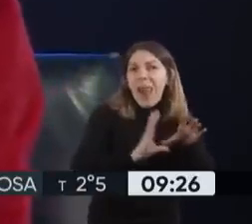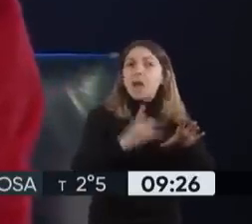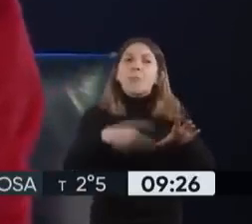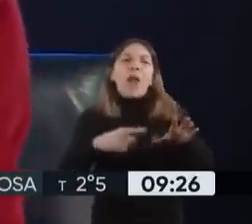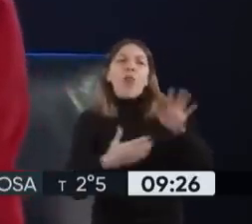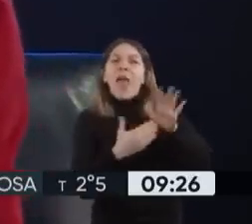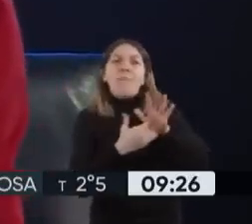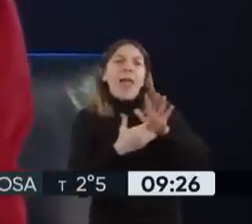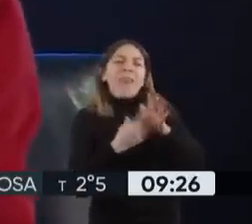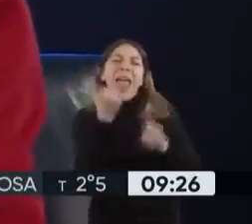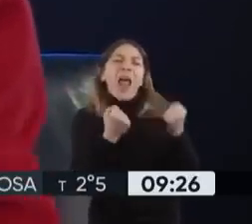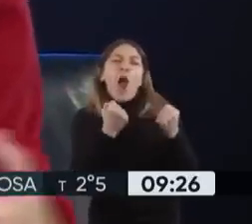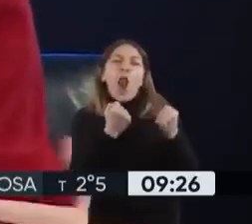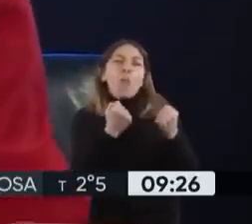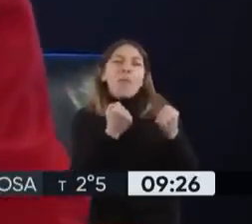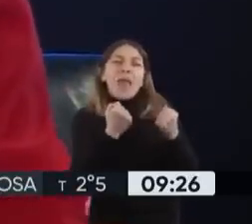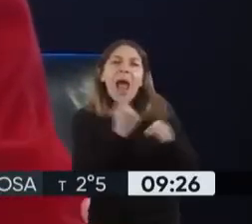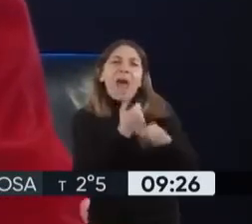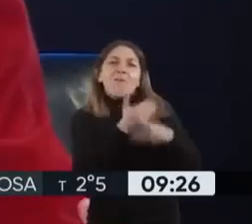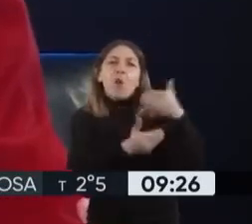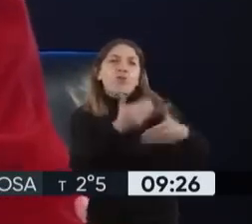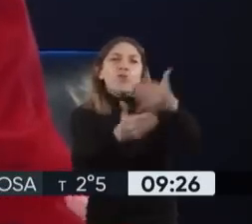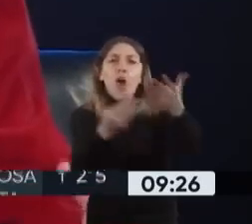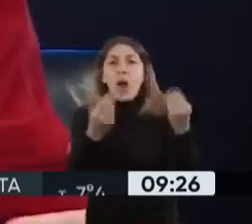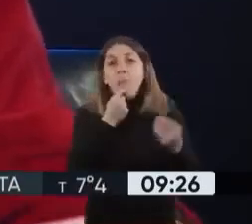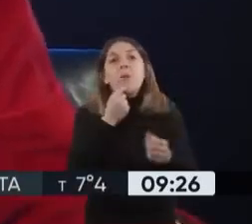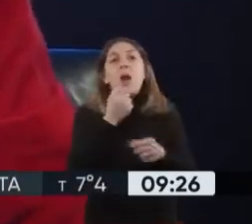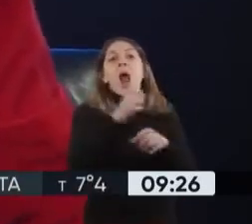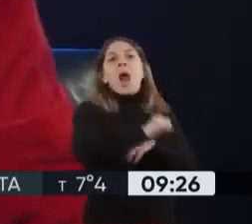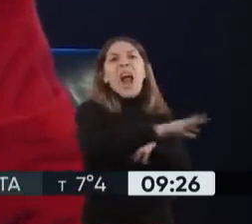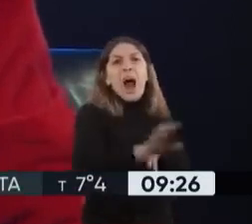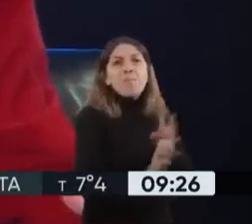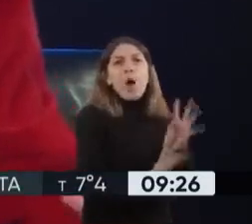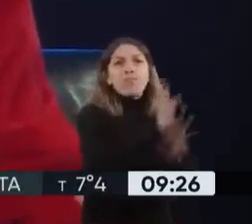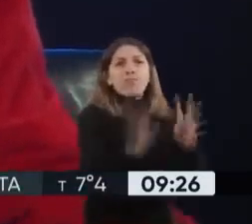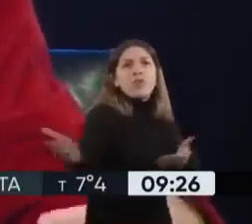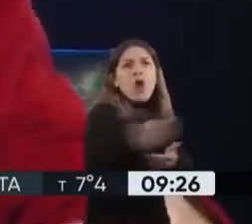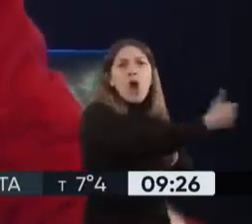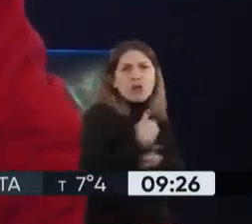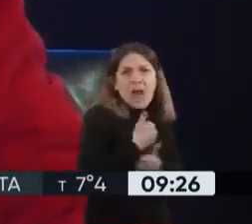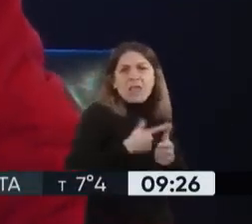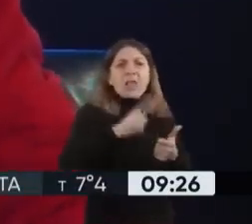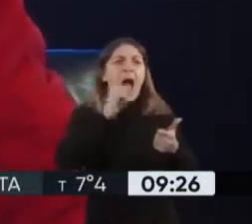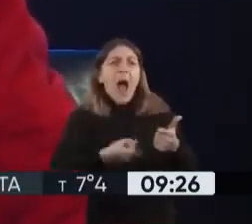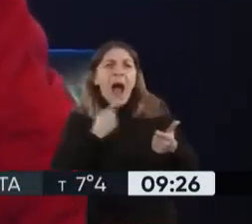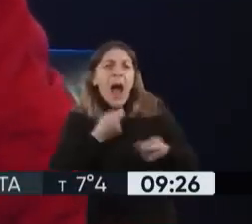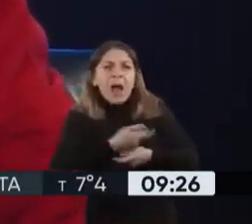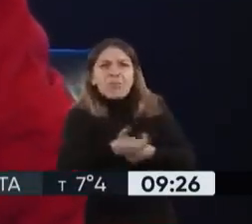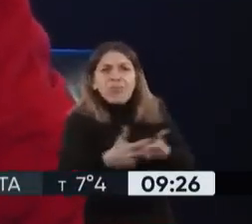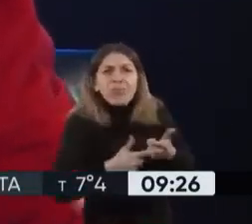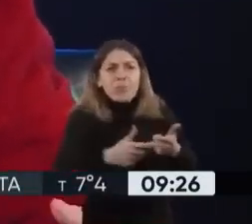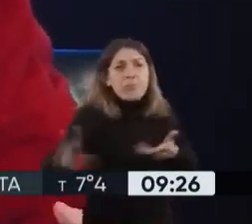económico que tiene nuestro país cuando efectivamente se produce la cosecha gruesa cuando se produce la cosecha fina cuando se hacen esas